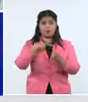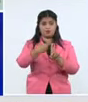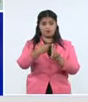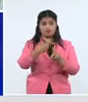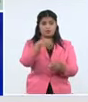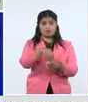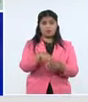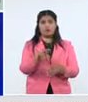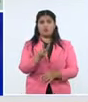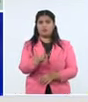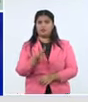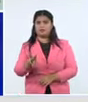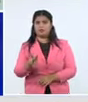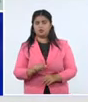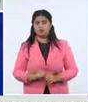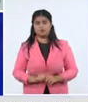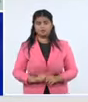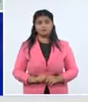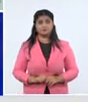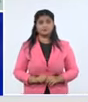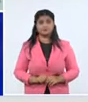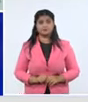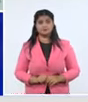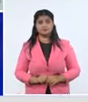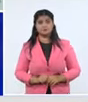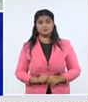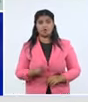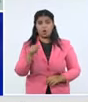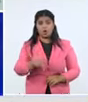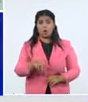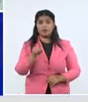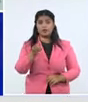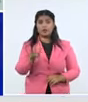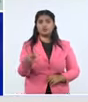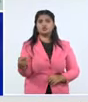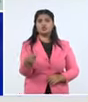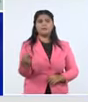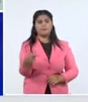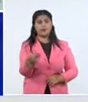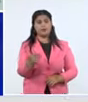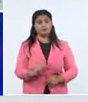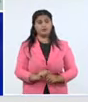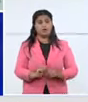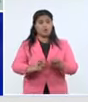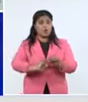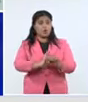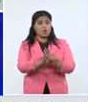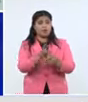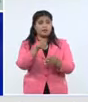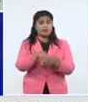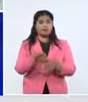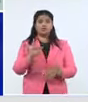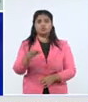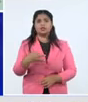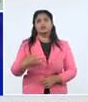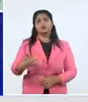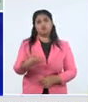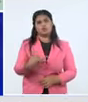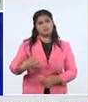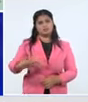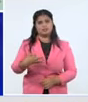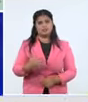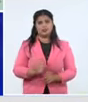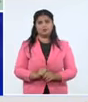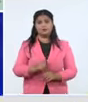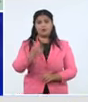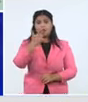14 casos menos en relación con la jornada precedente y con una transmisión en 7 de sus 8 municipios. Aguada